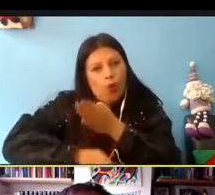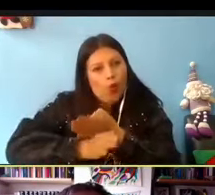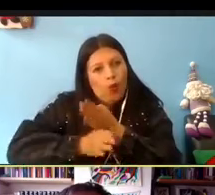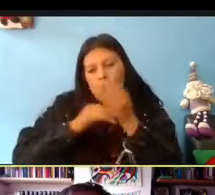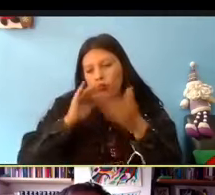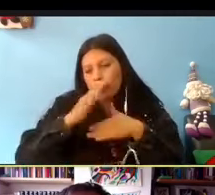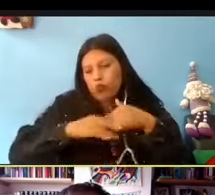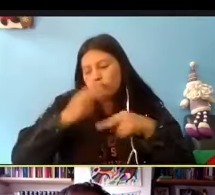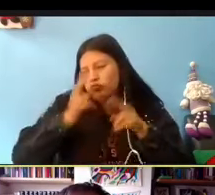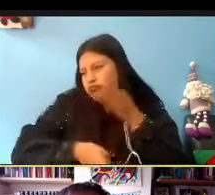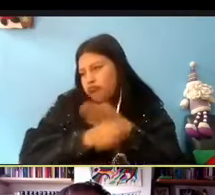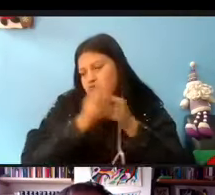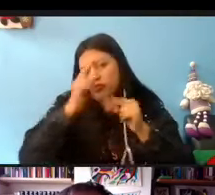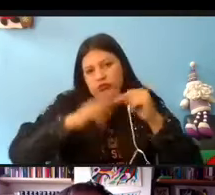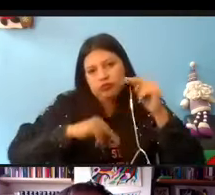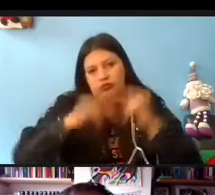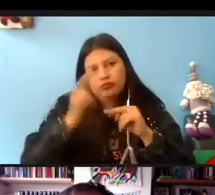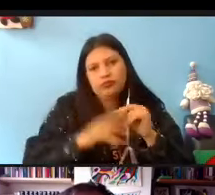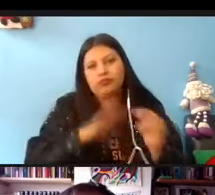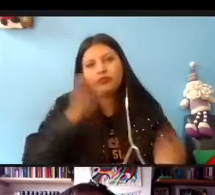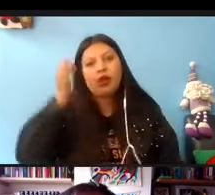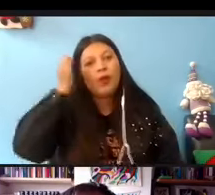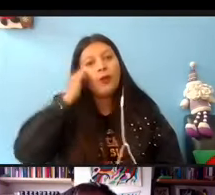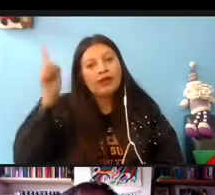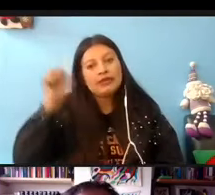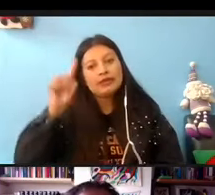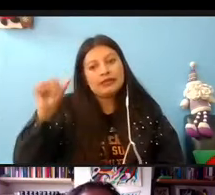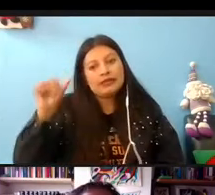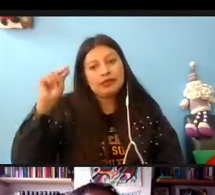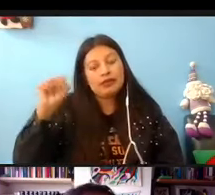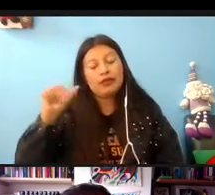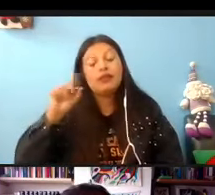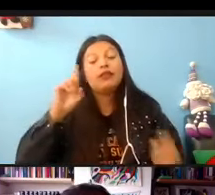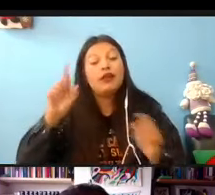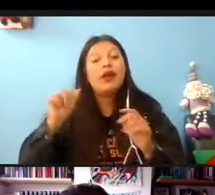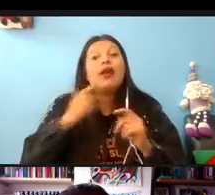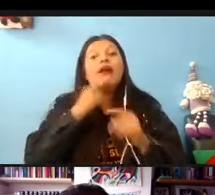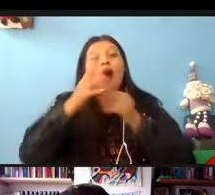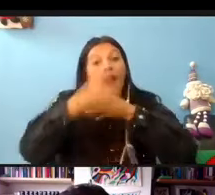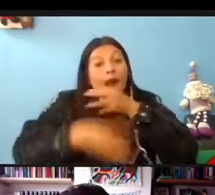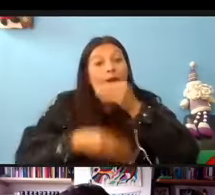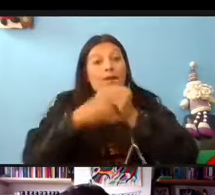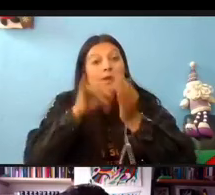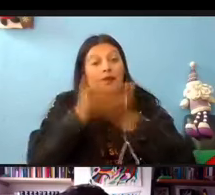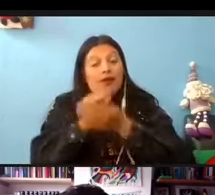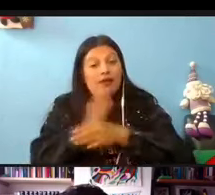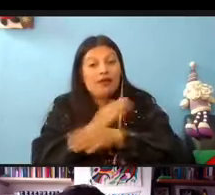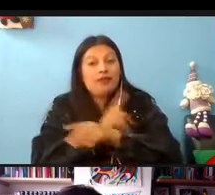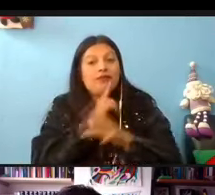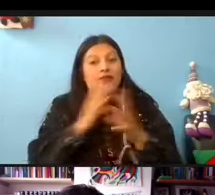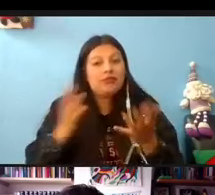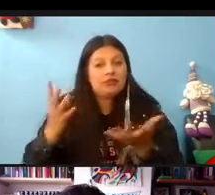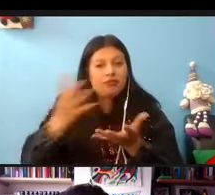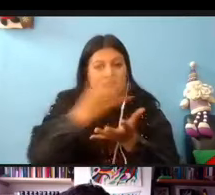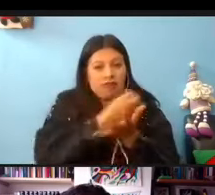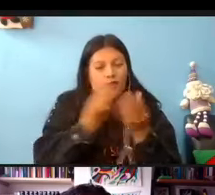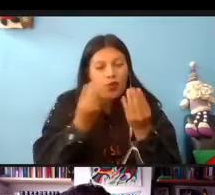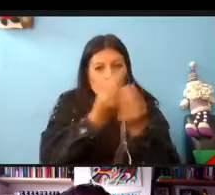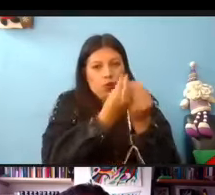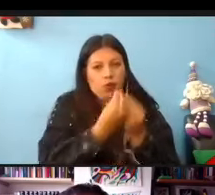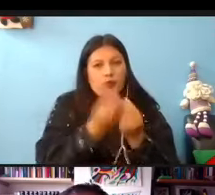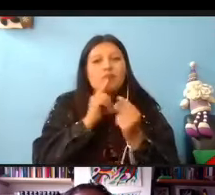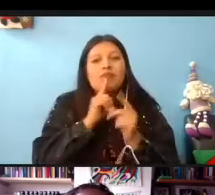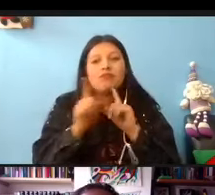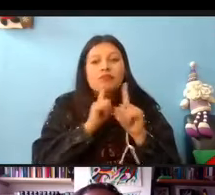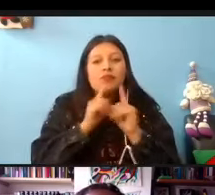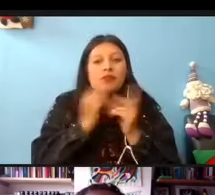hilando. Sí, diría adicional a lo que has planteado, recogiendo un poco lo que aquí los colegas de los otros sedes